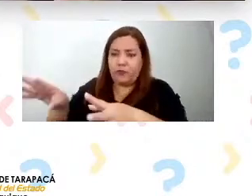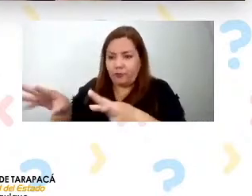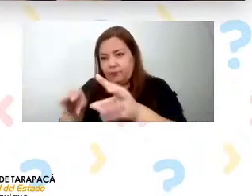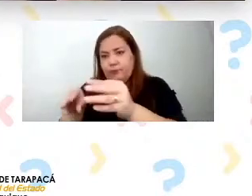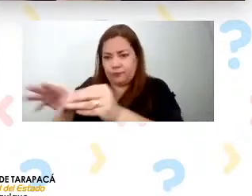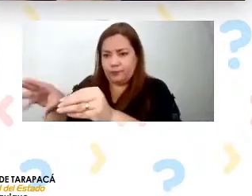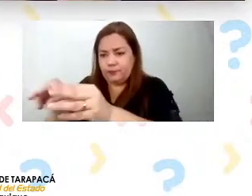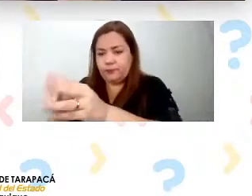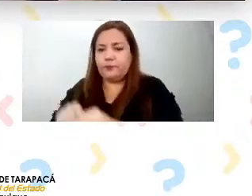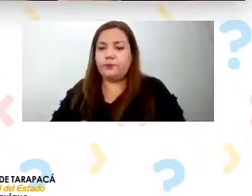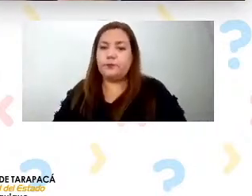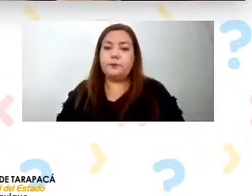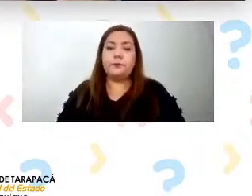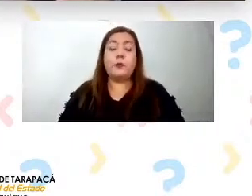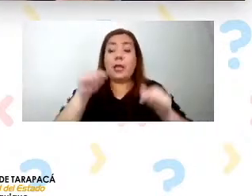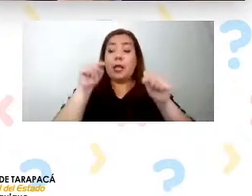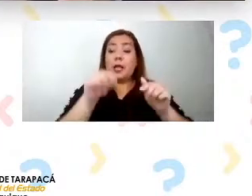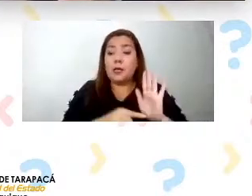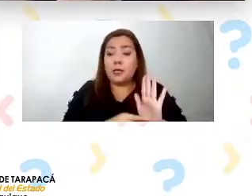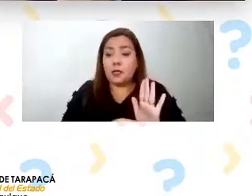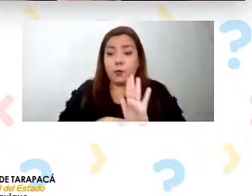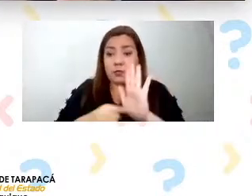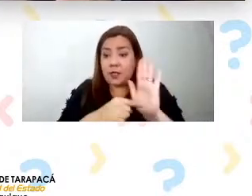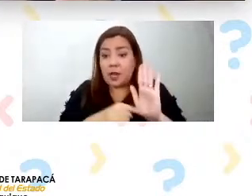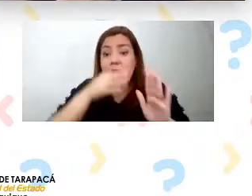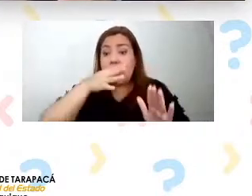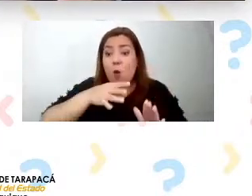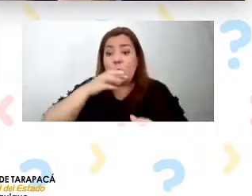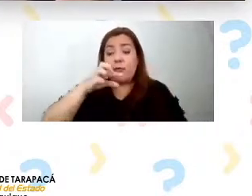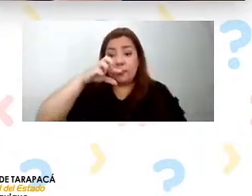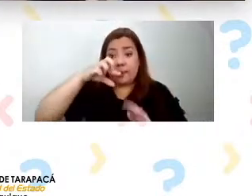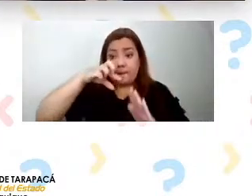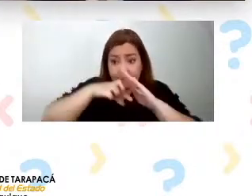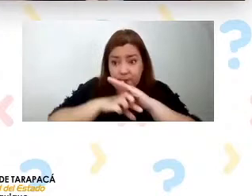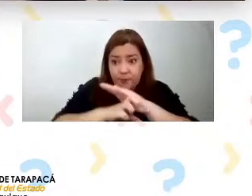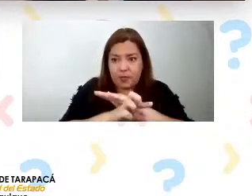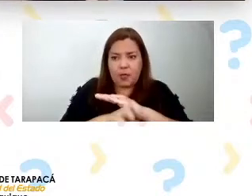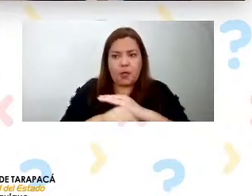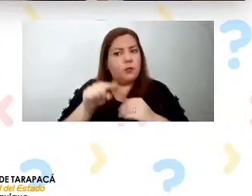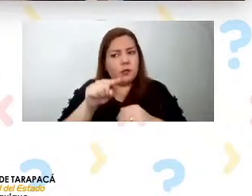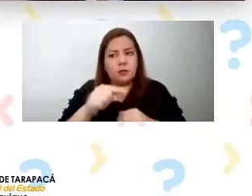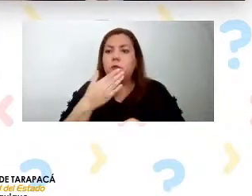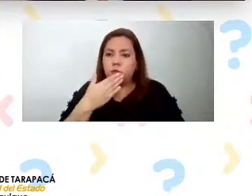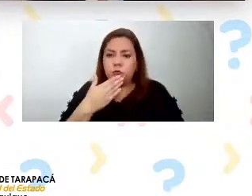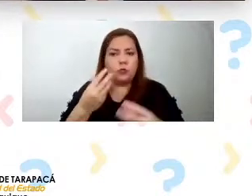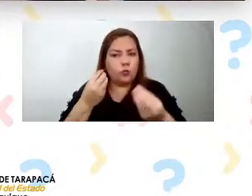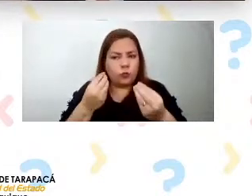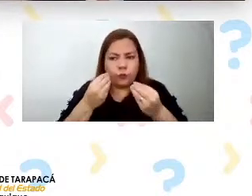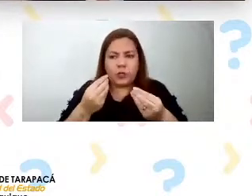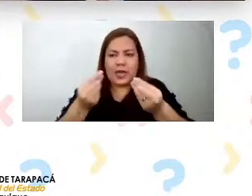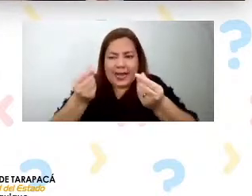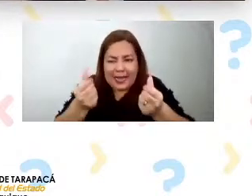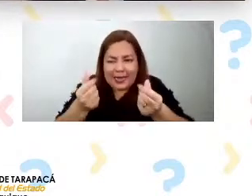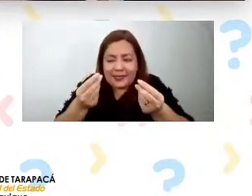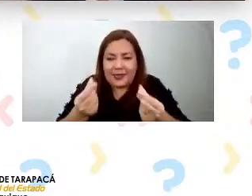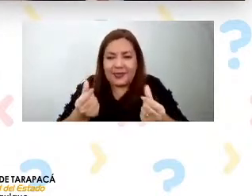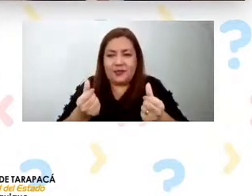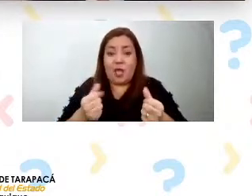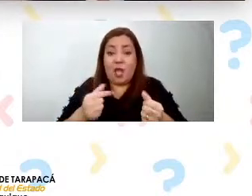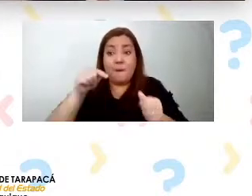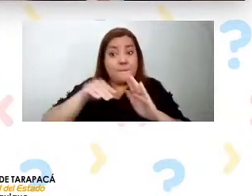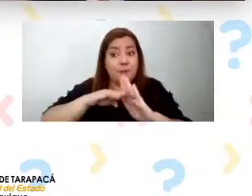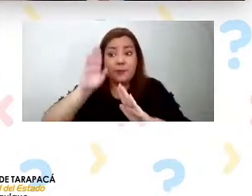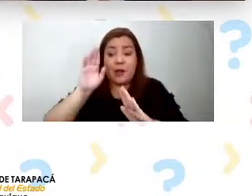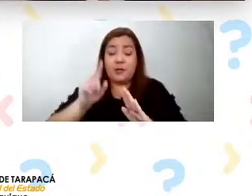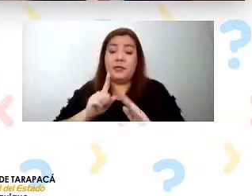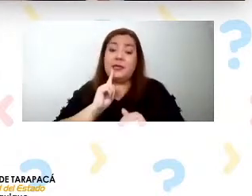Acá les quería mostrar las aguas de Pica. Son de muy buena calidad las aguas de Pica, sobre todo aquellas que tienen